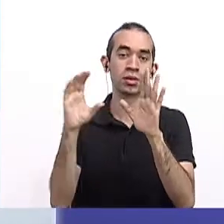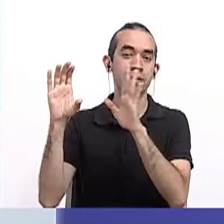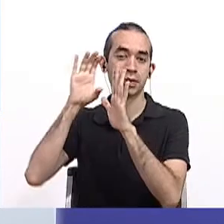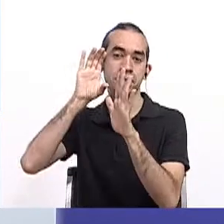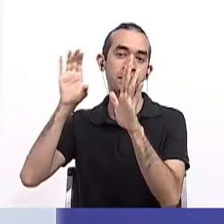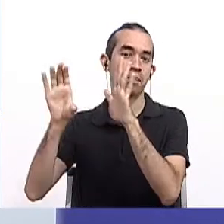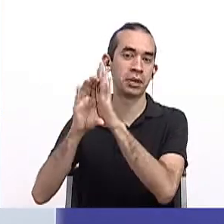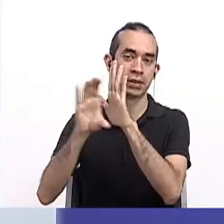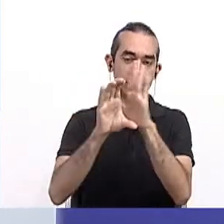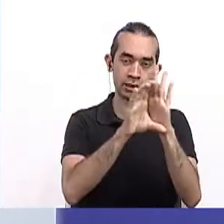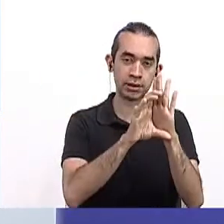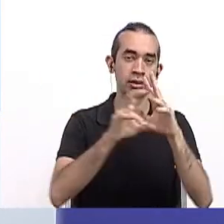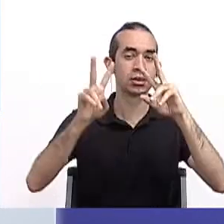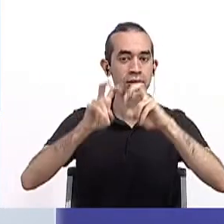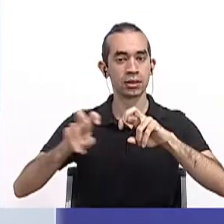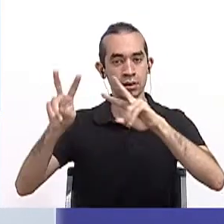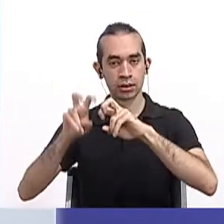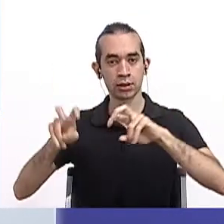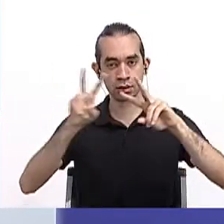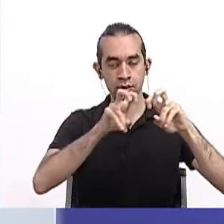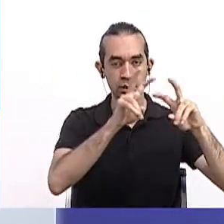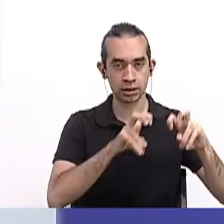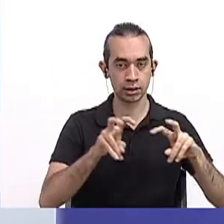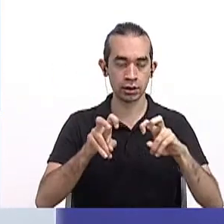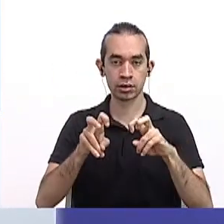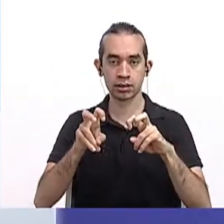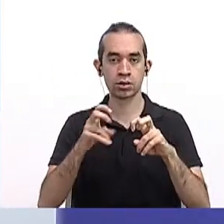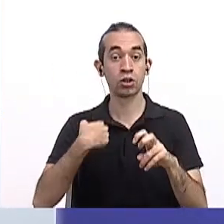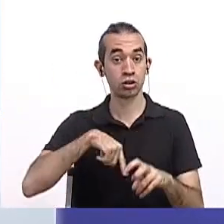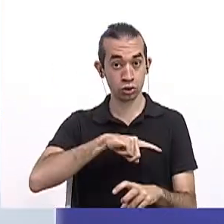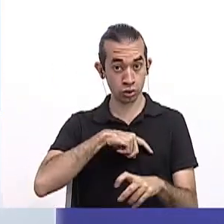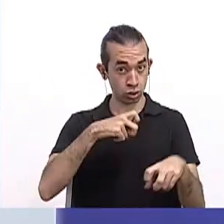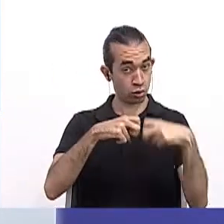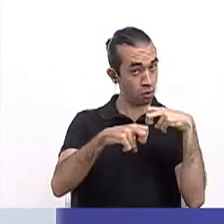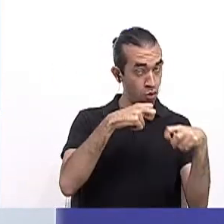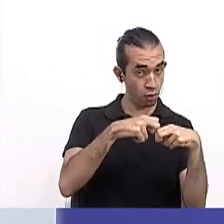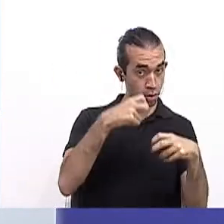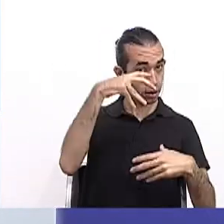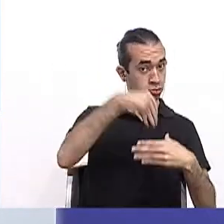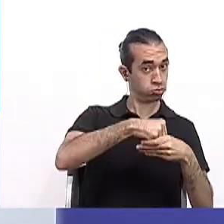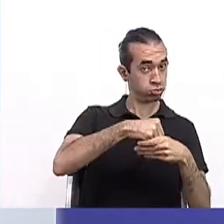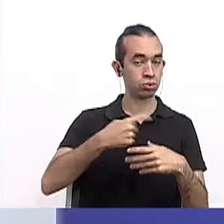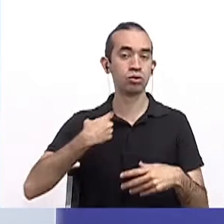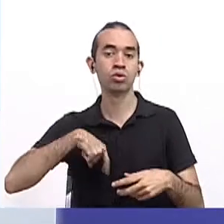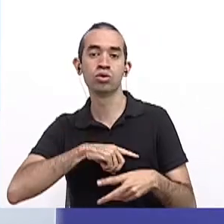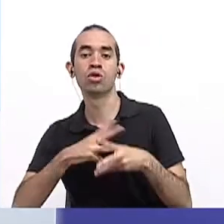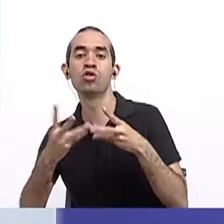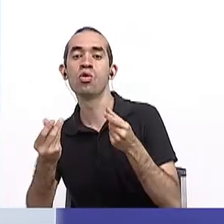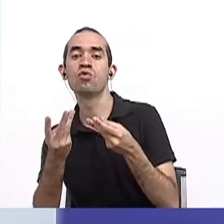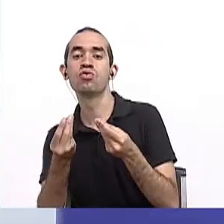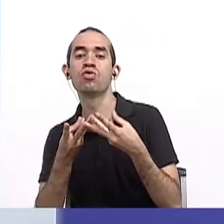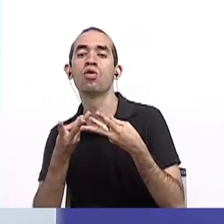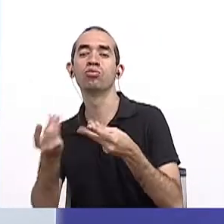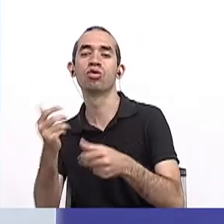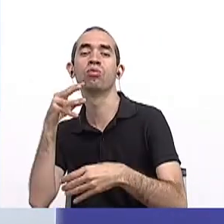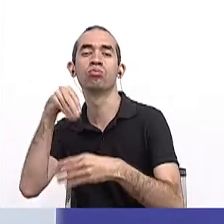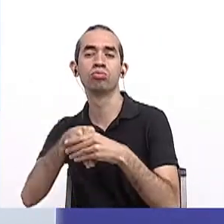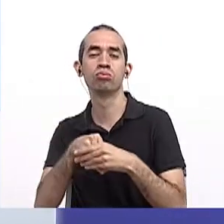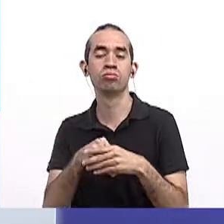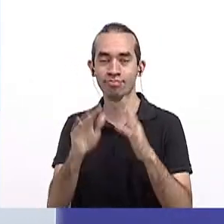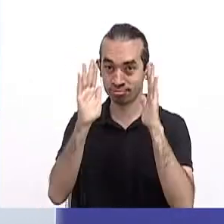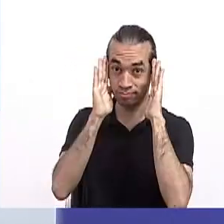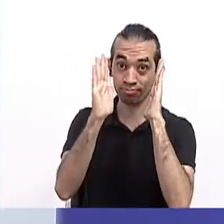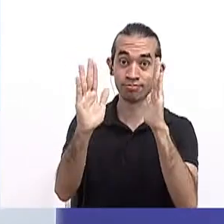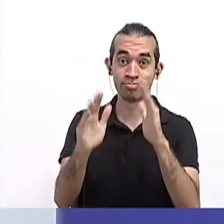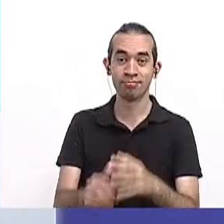imágenes y analizar si somos parte del problema o parte de la solución. Presten muchísima atención.